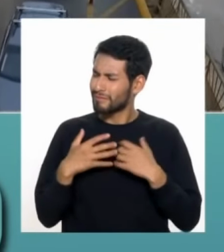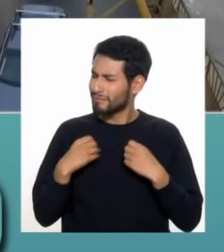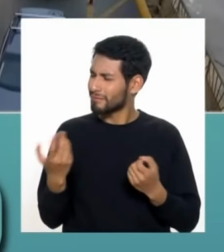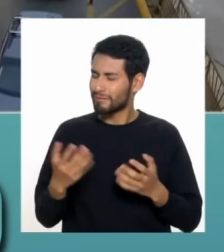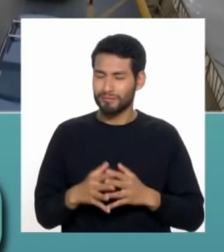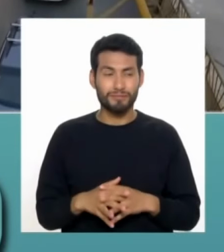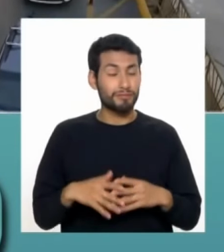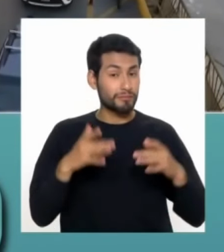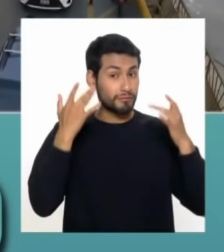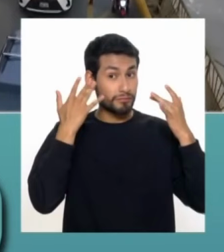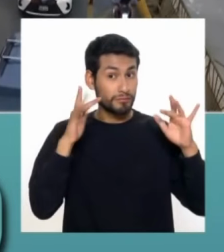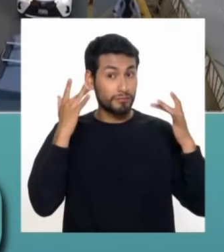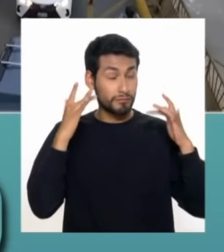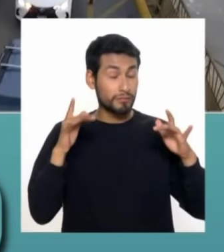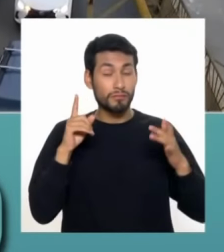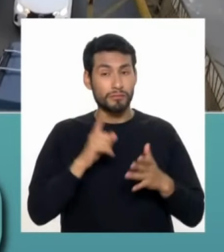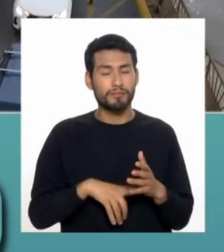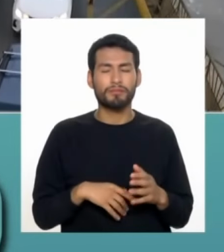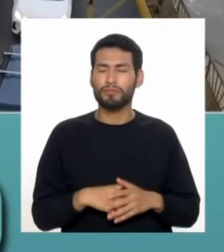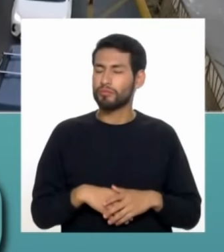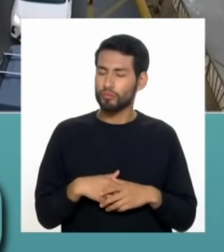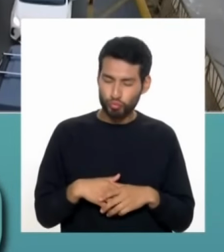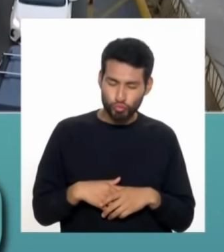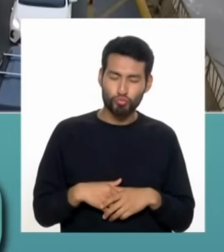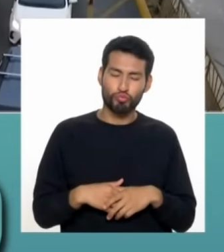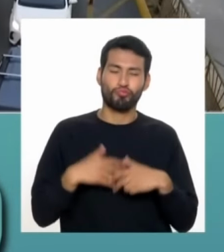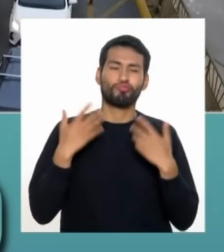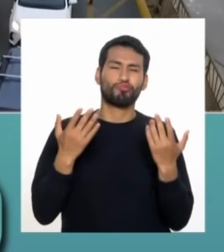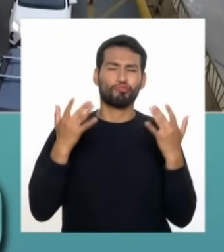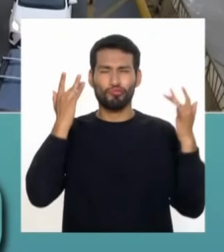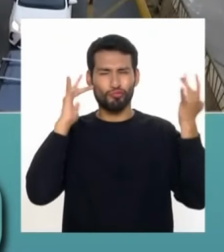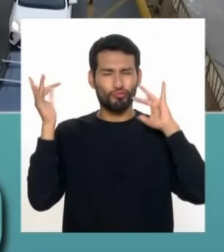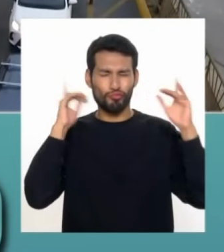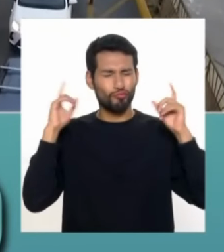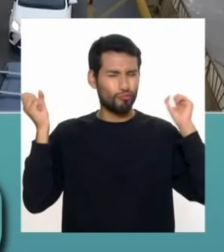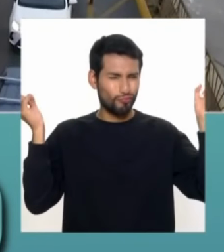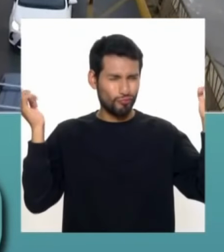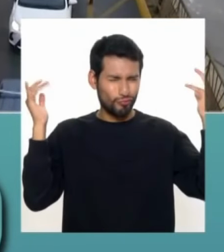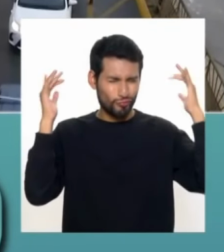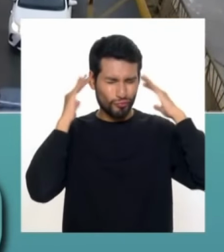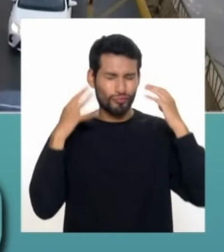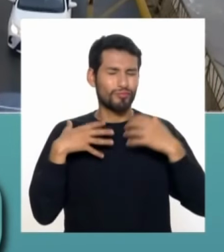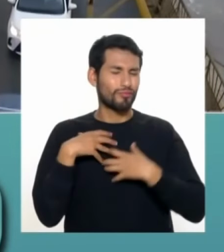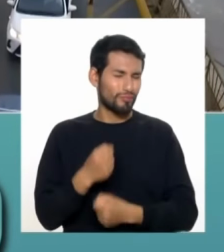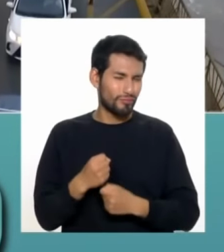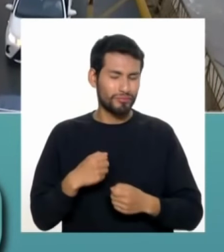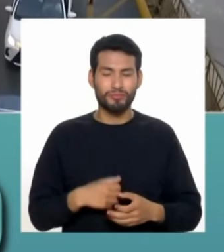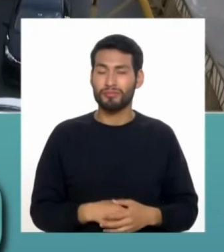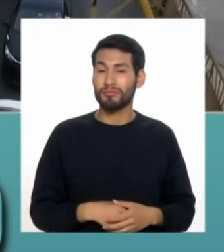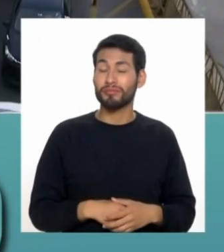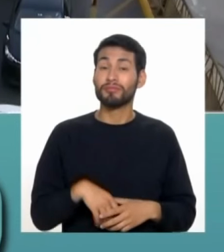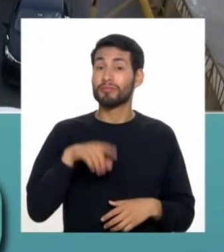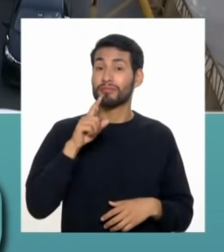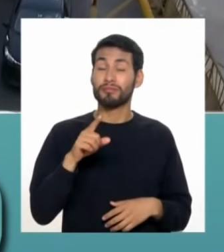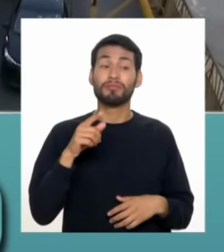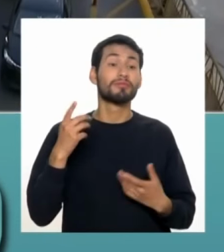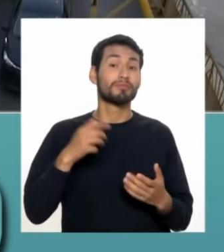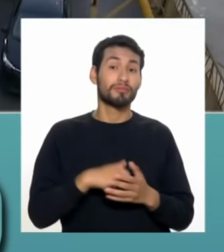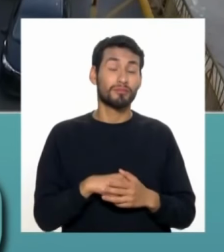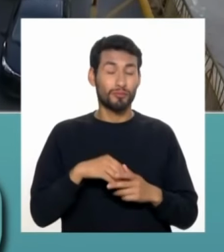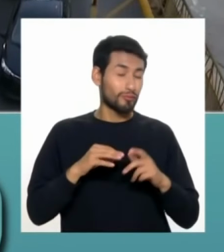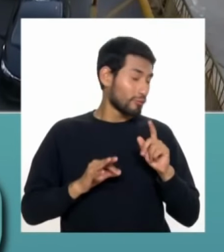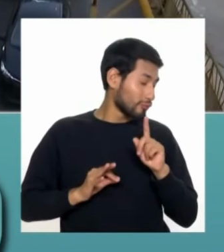Mira, el ruido tiene varios tipos de afectaciones a la salud. Con